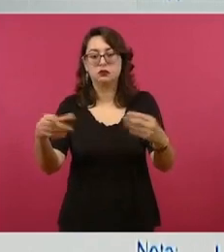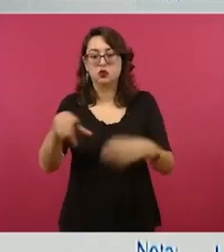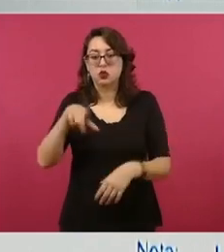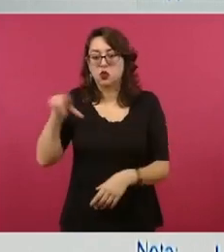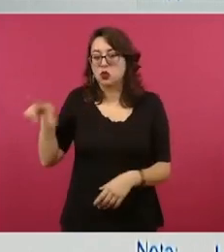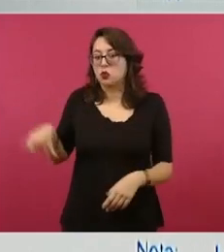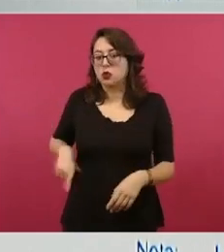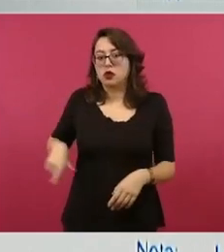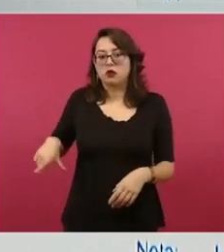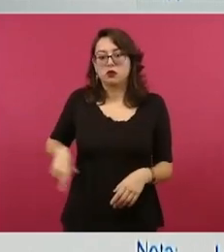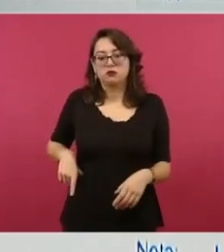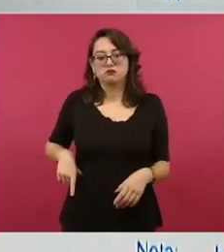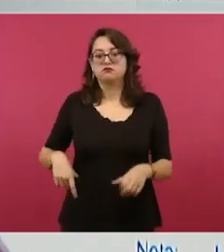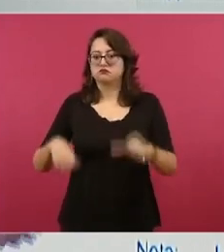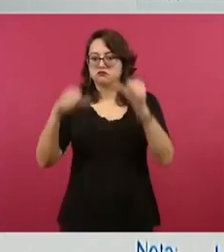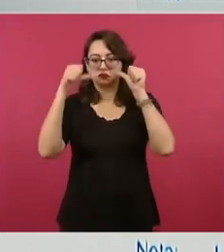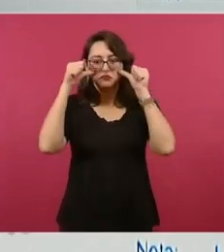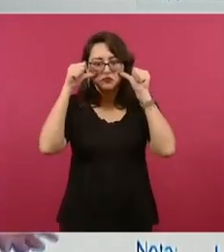la política